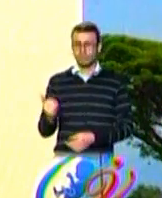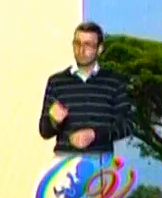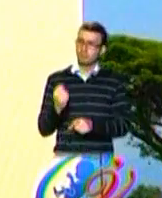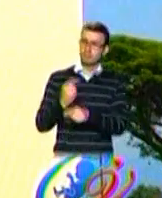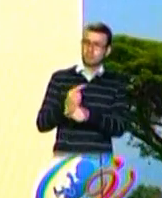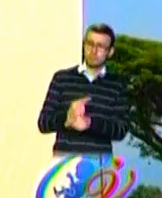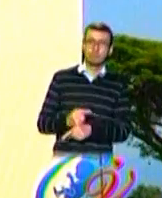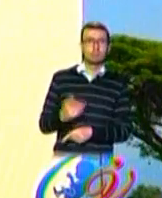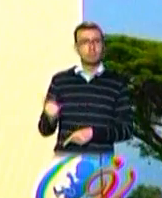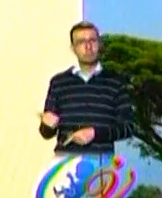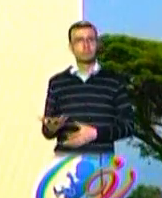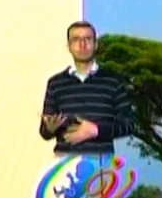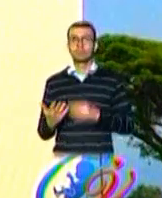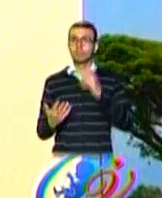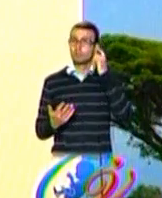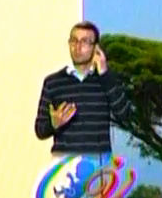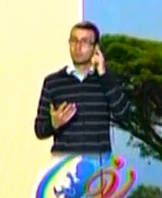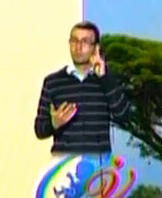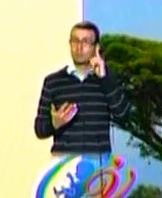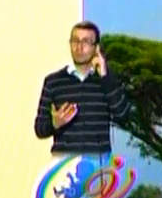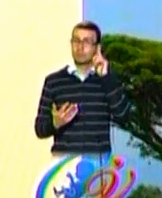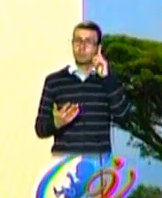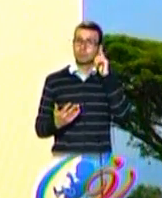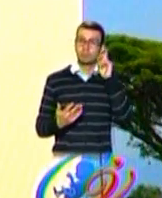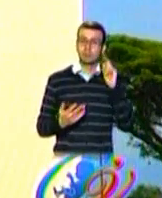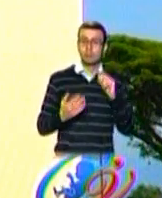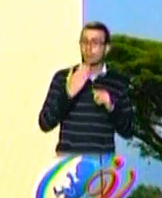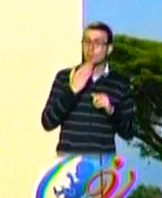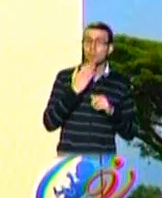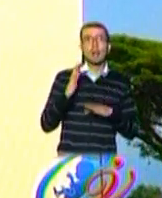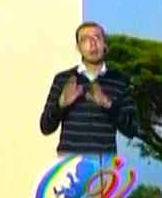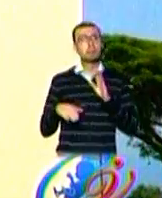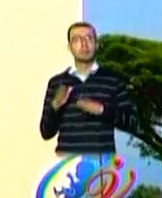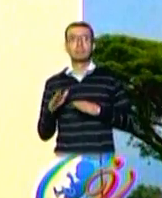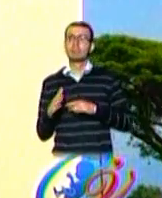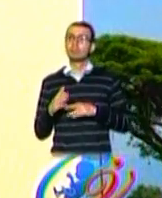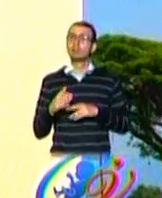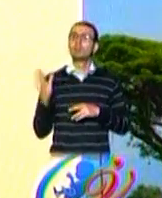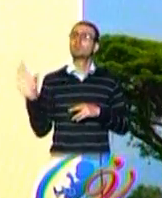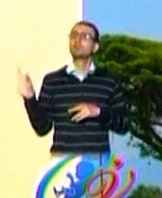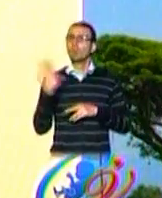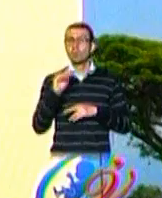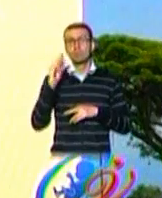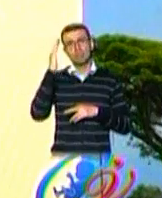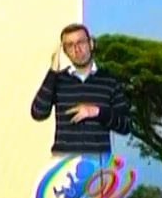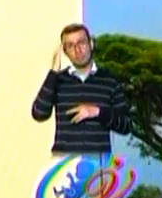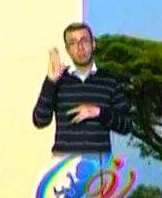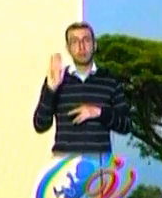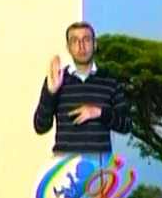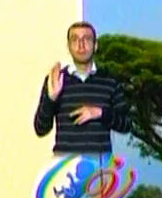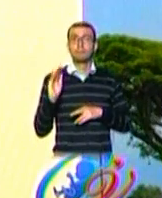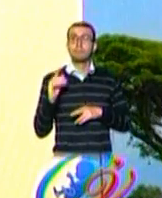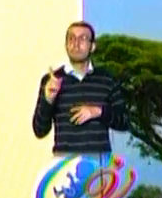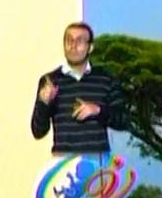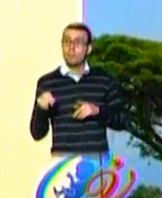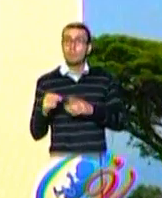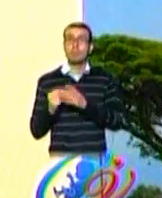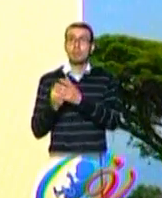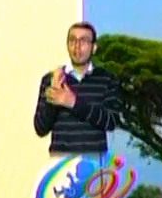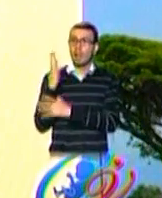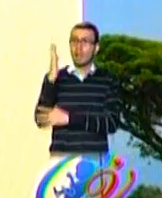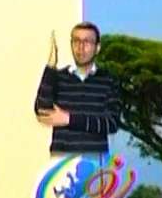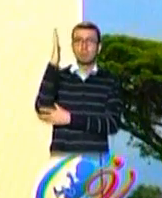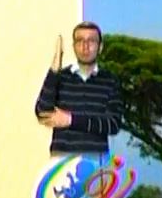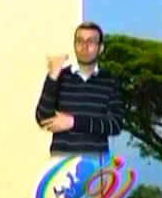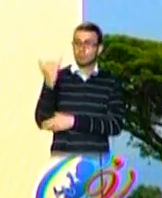se abren cuando hay redes eléctricas? Uno va a Cali y es increíble, todos los árboles son así. Porque hasta los árboles, en